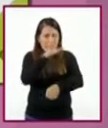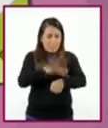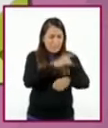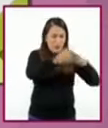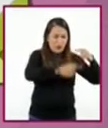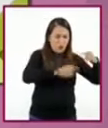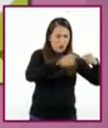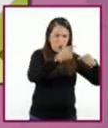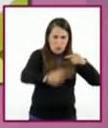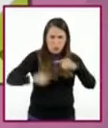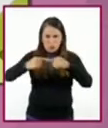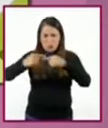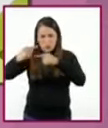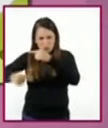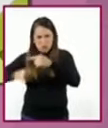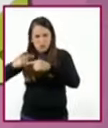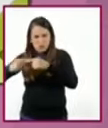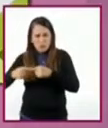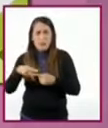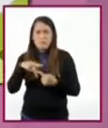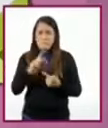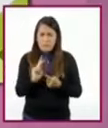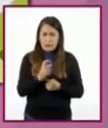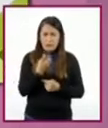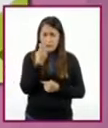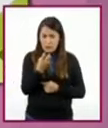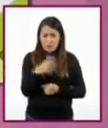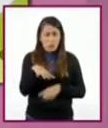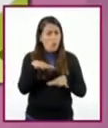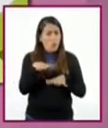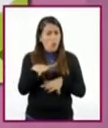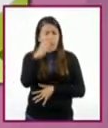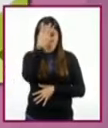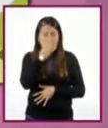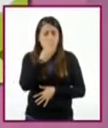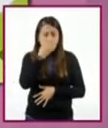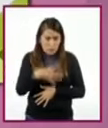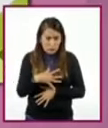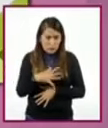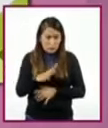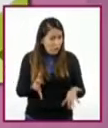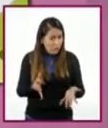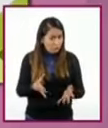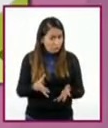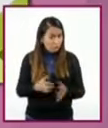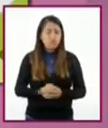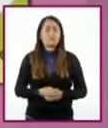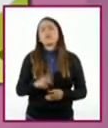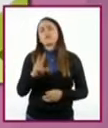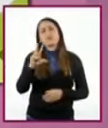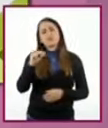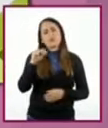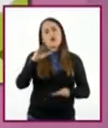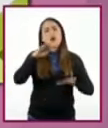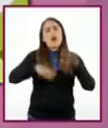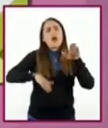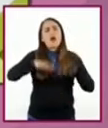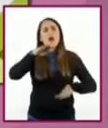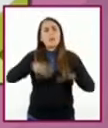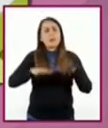biogeoquímicos, pero no todo es tan maravilloso como lo platicamos, ya que a veces son